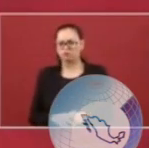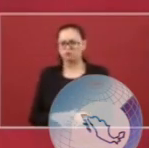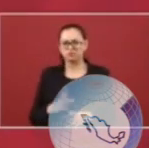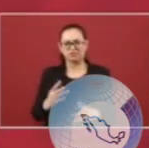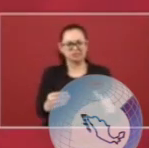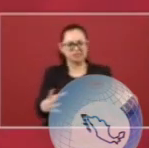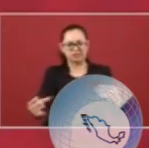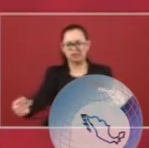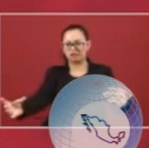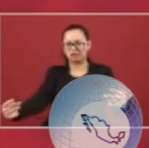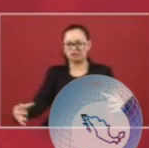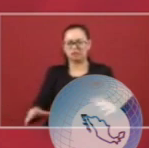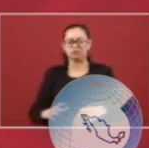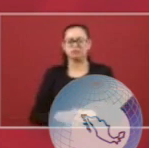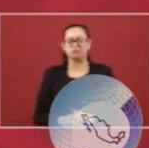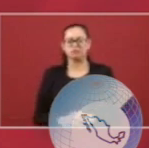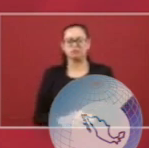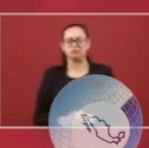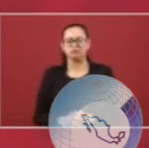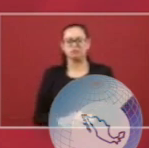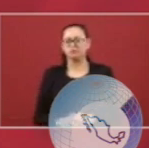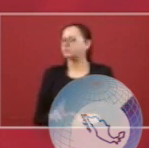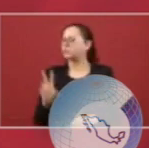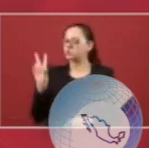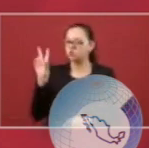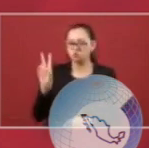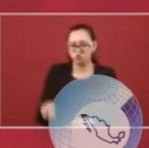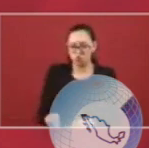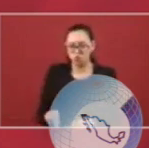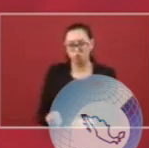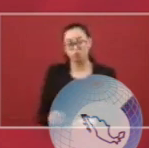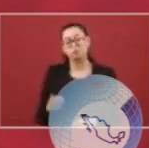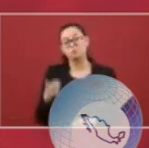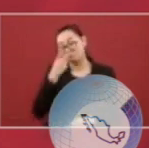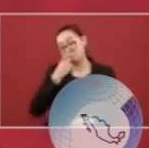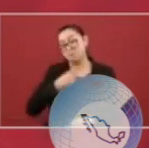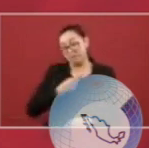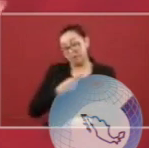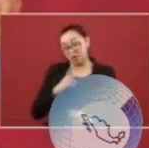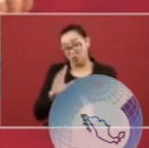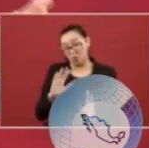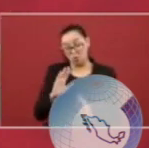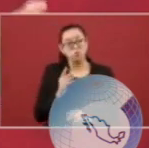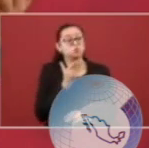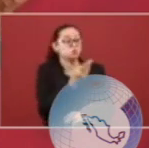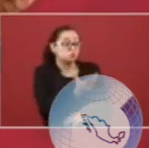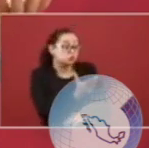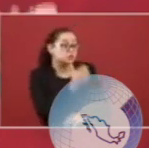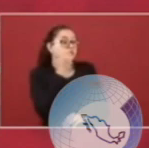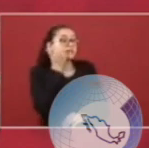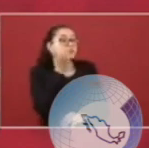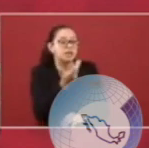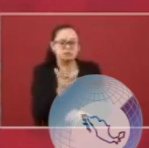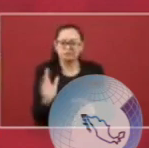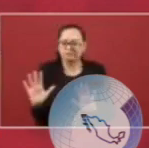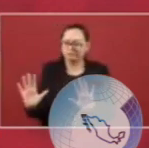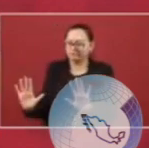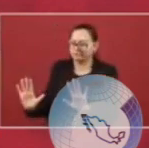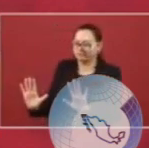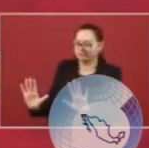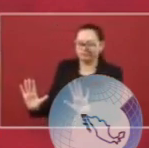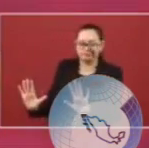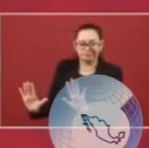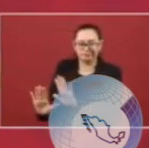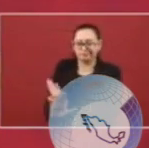no es que él dijo si usted quiere si le dije eso ni lo plantees